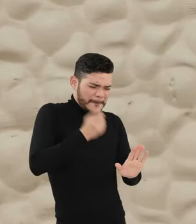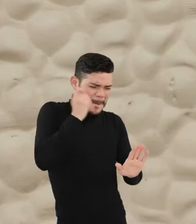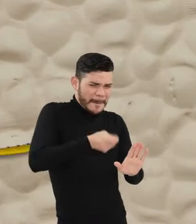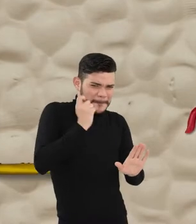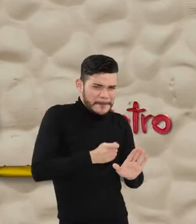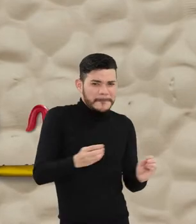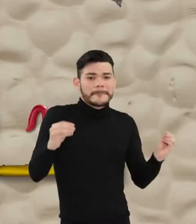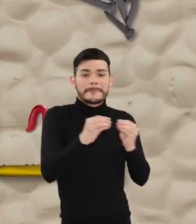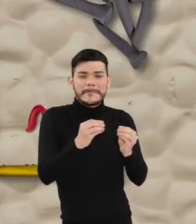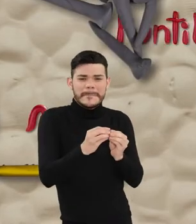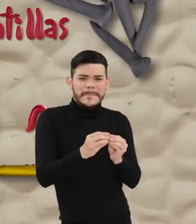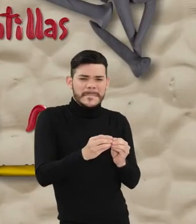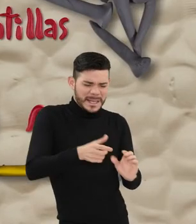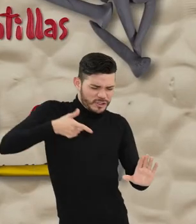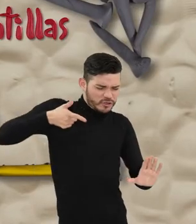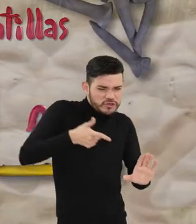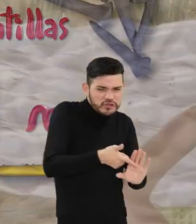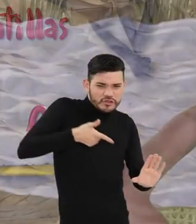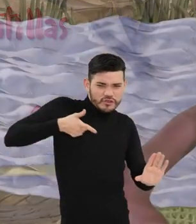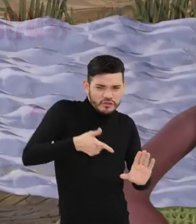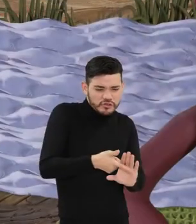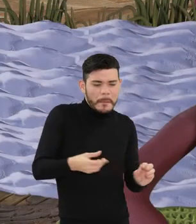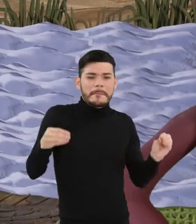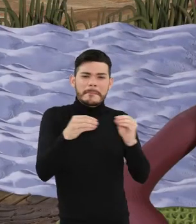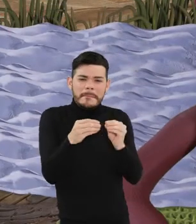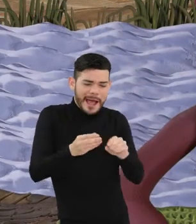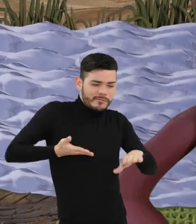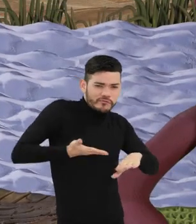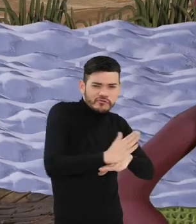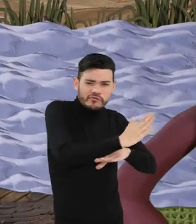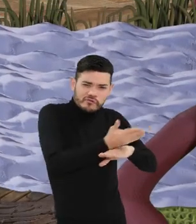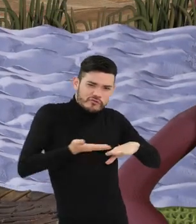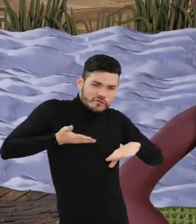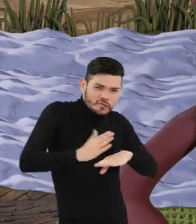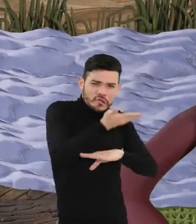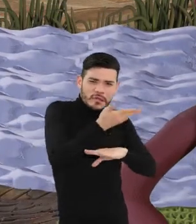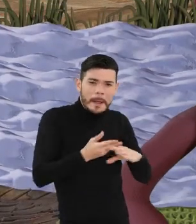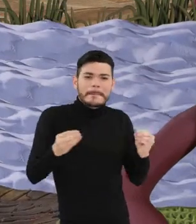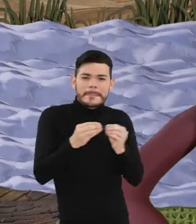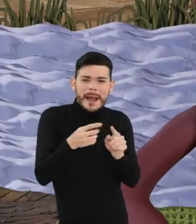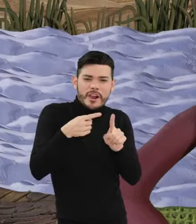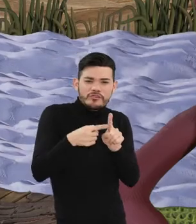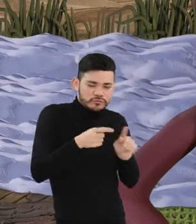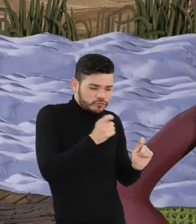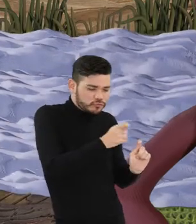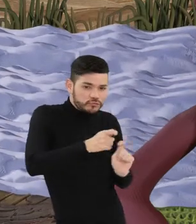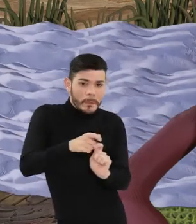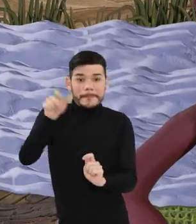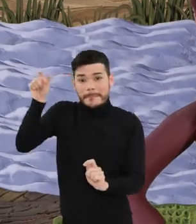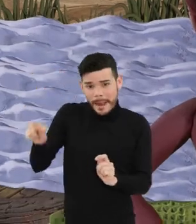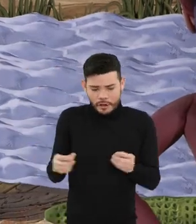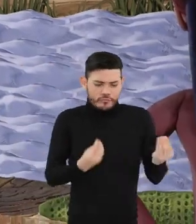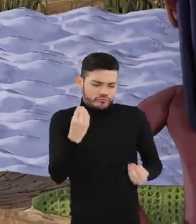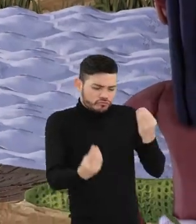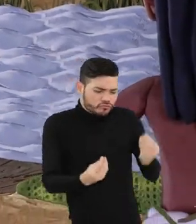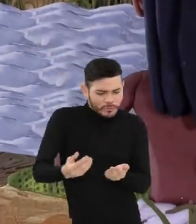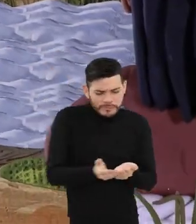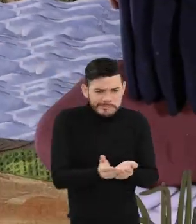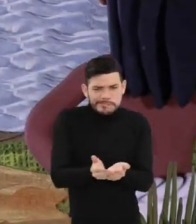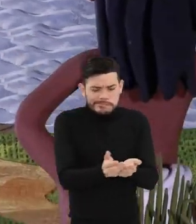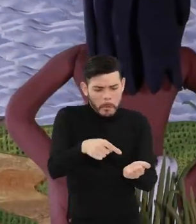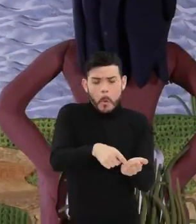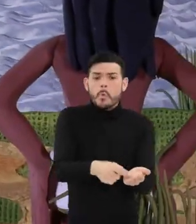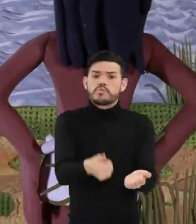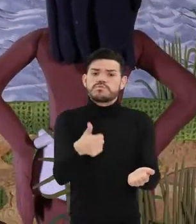buriles, metro y unas cuantas puntillas, el hacedor de canoas o astillero crea una embarcación capaz de navegar durante